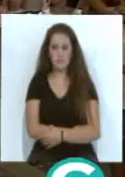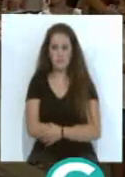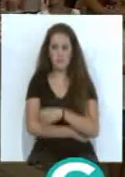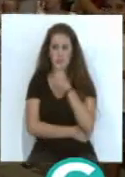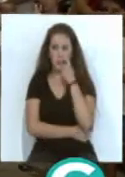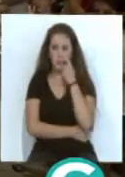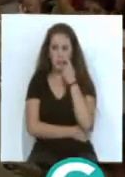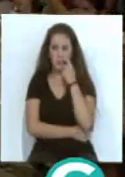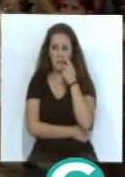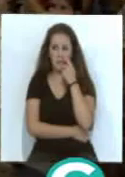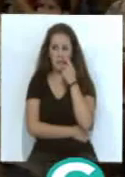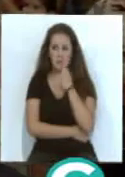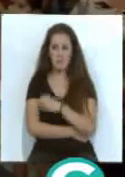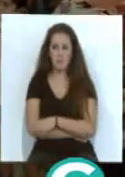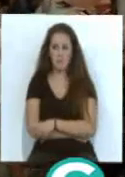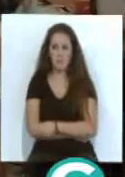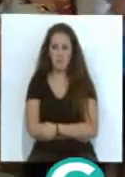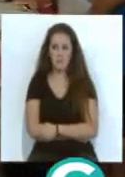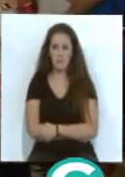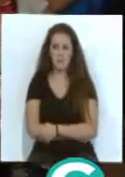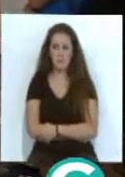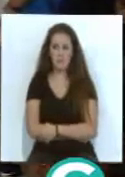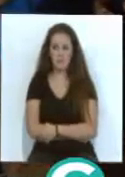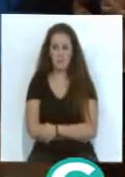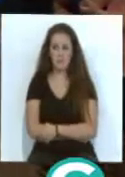cantares, cantares de fiesta y de